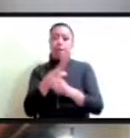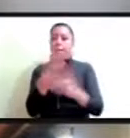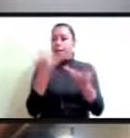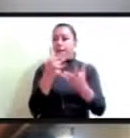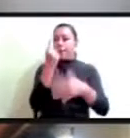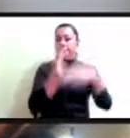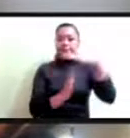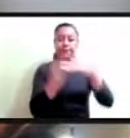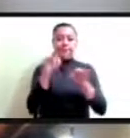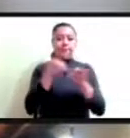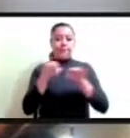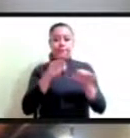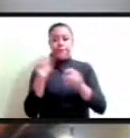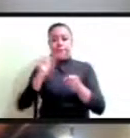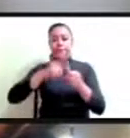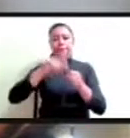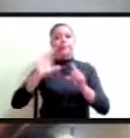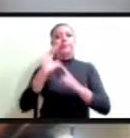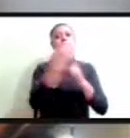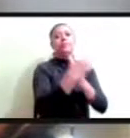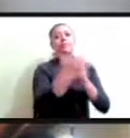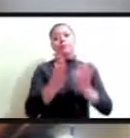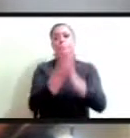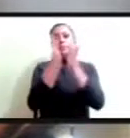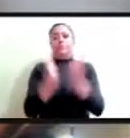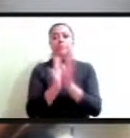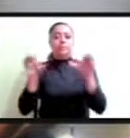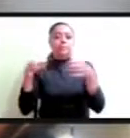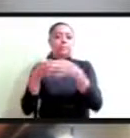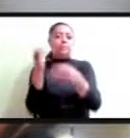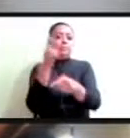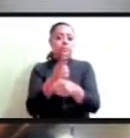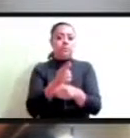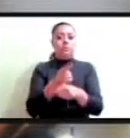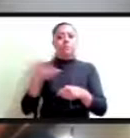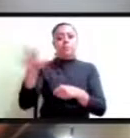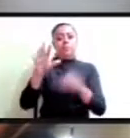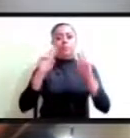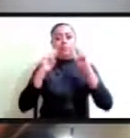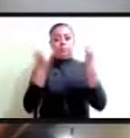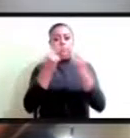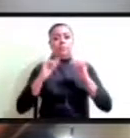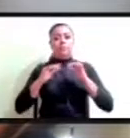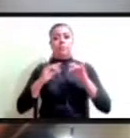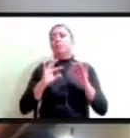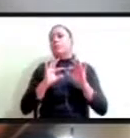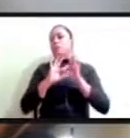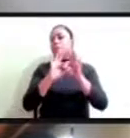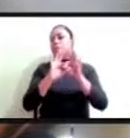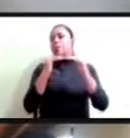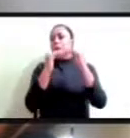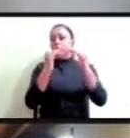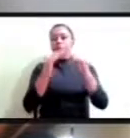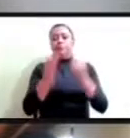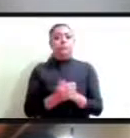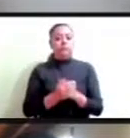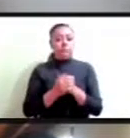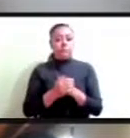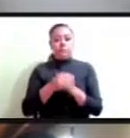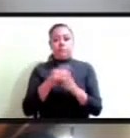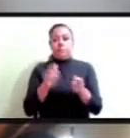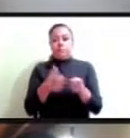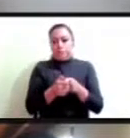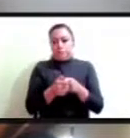Comisión de Participación Comunitaria de la Unidad Territorial El Rosario y con representantes de las rutas de transporte público que